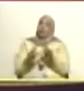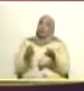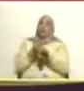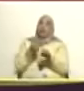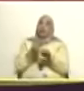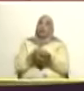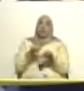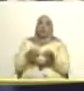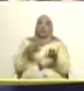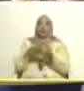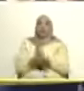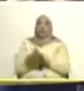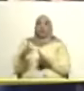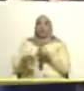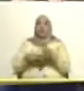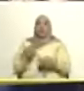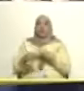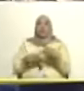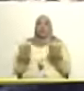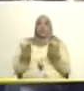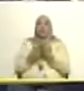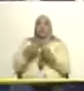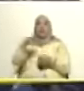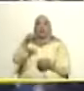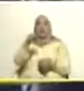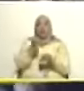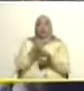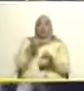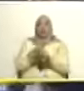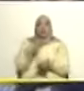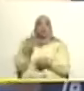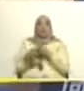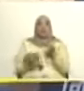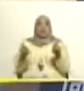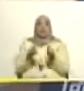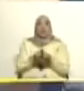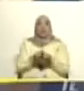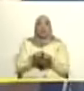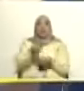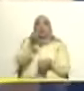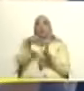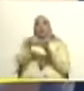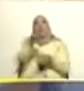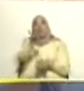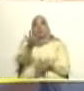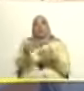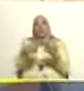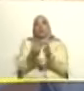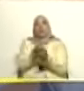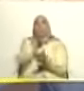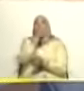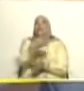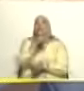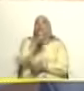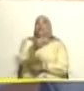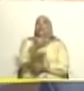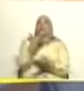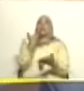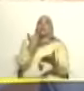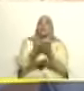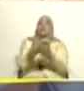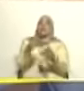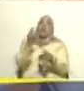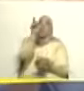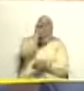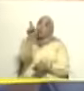inaugurada Expo Metal del Hierro, Acero y Aluminio 2024. Buenas noticias para